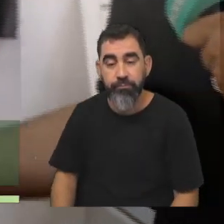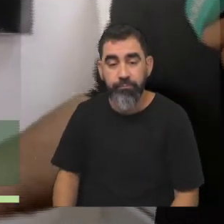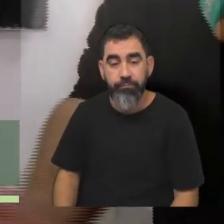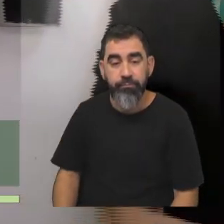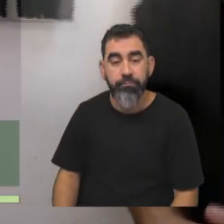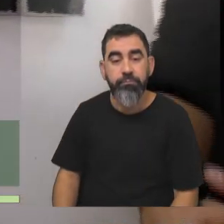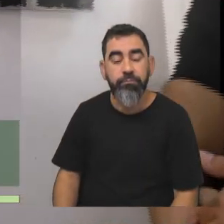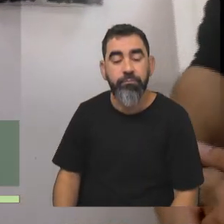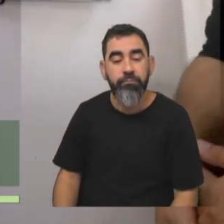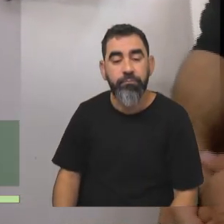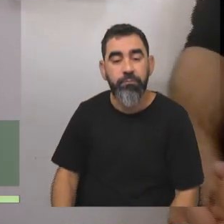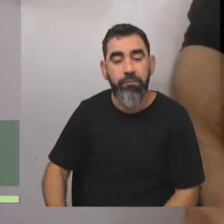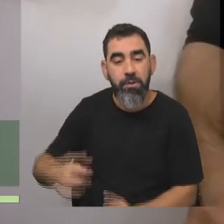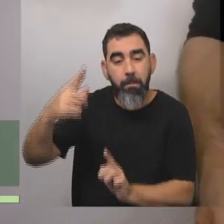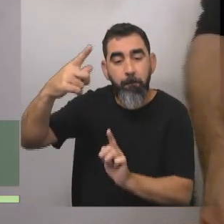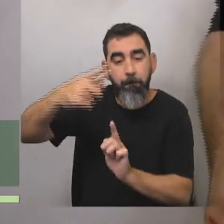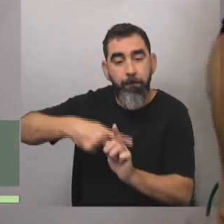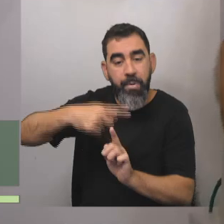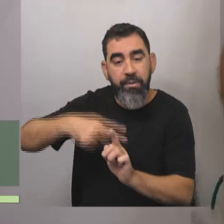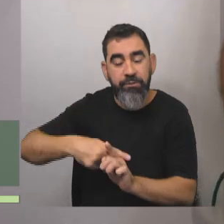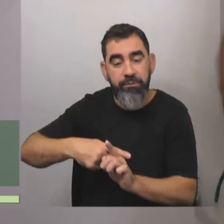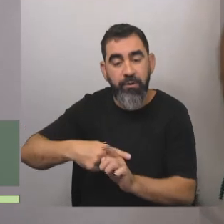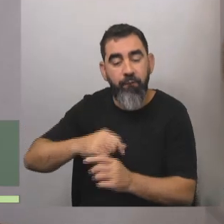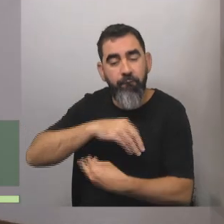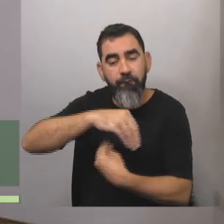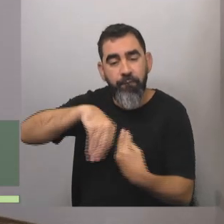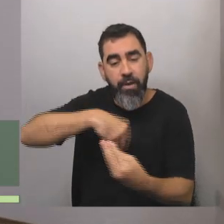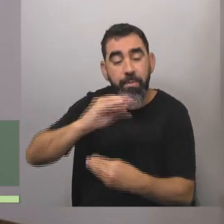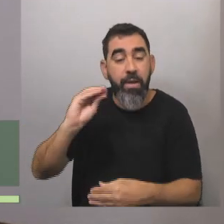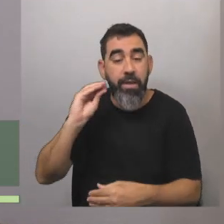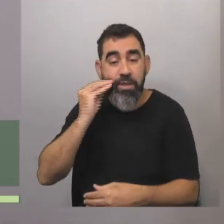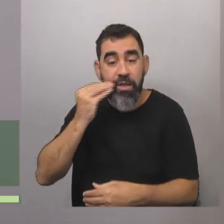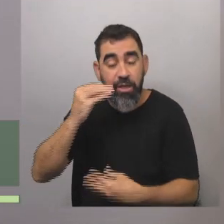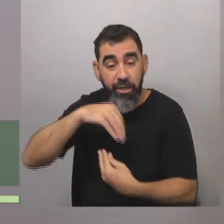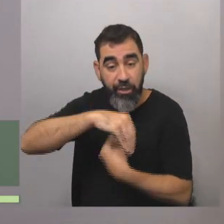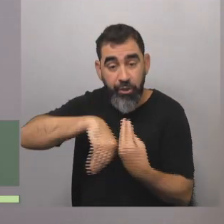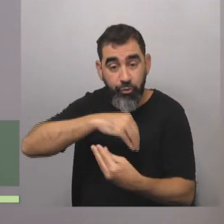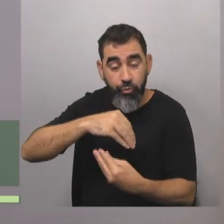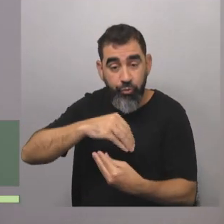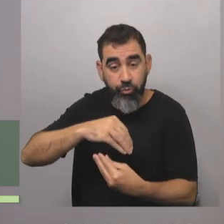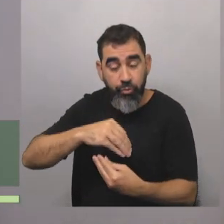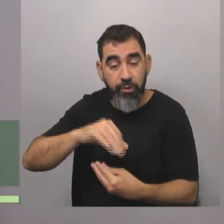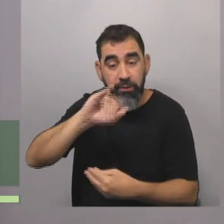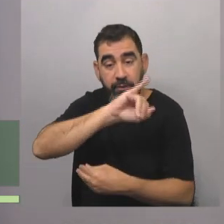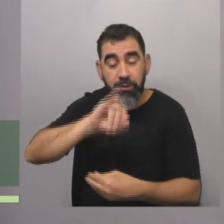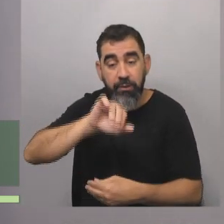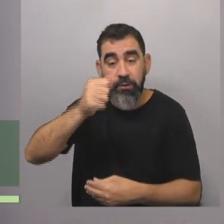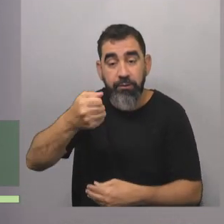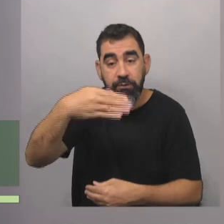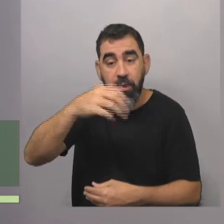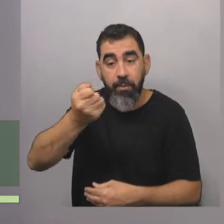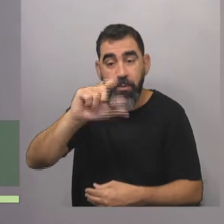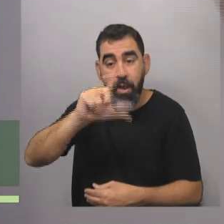hace unos unos meses se acercó se acercaron los familiares nietos en particular de de Zavala muniz que nuestro